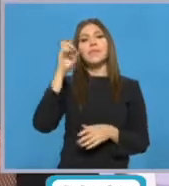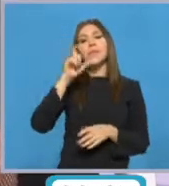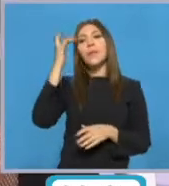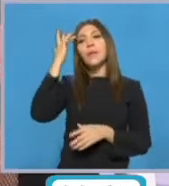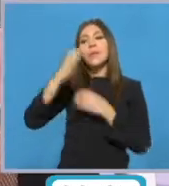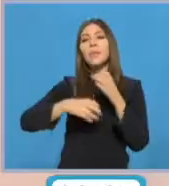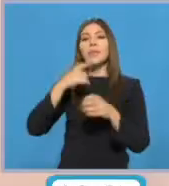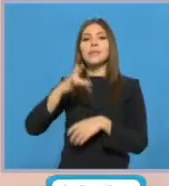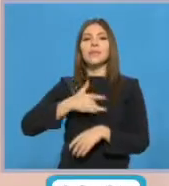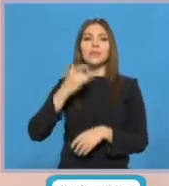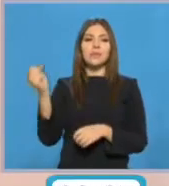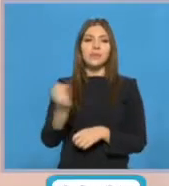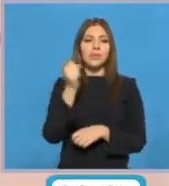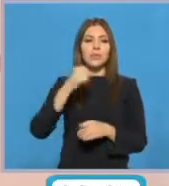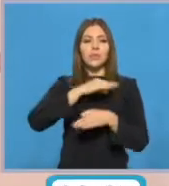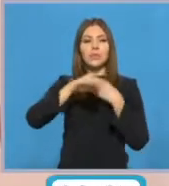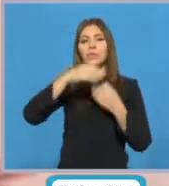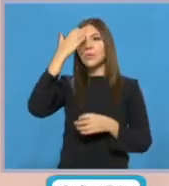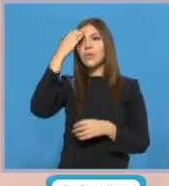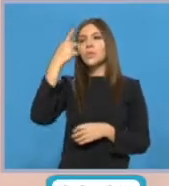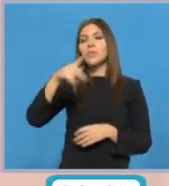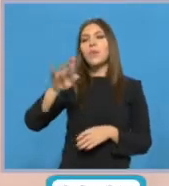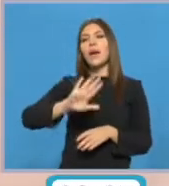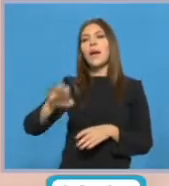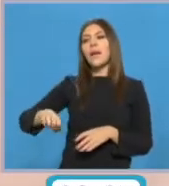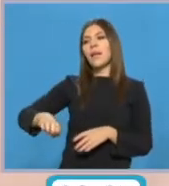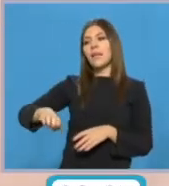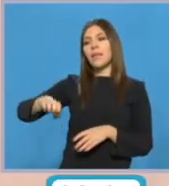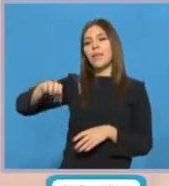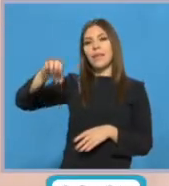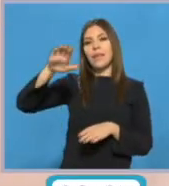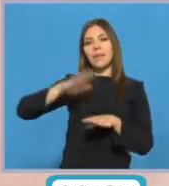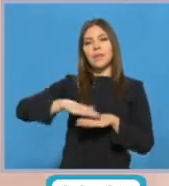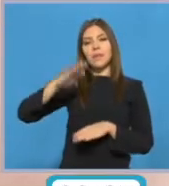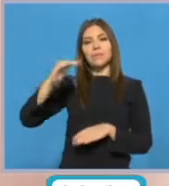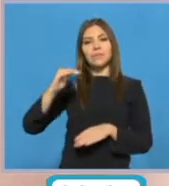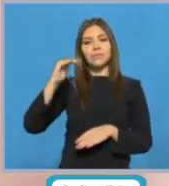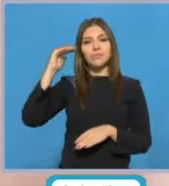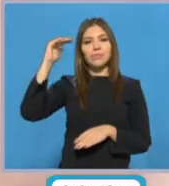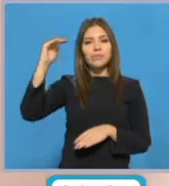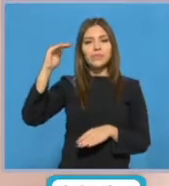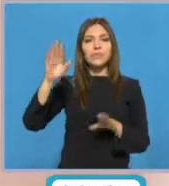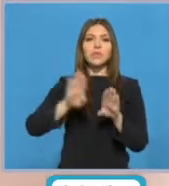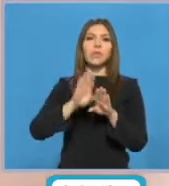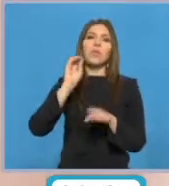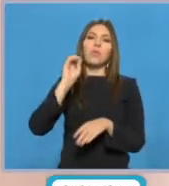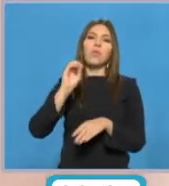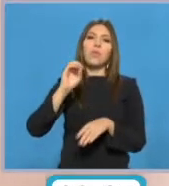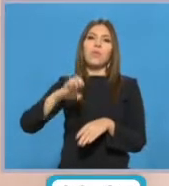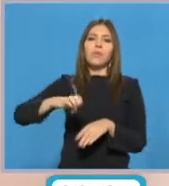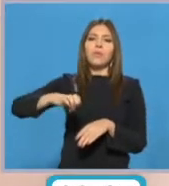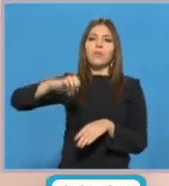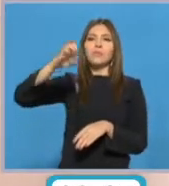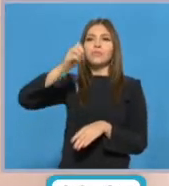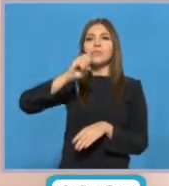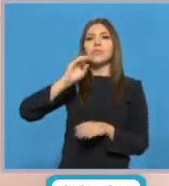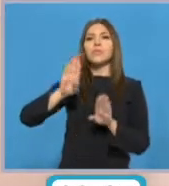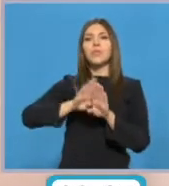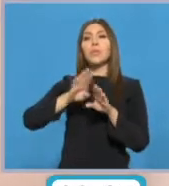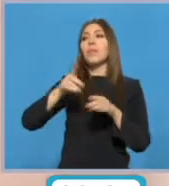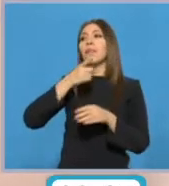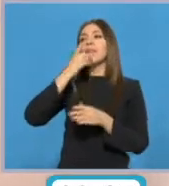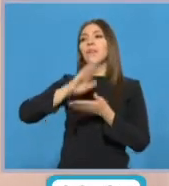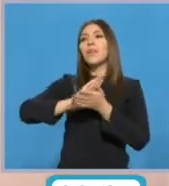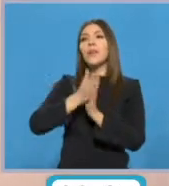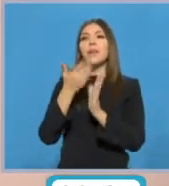que conocemos como la edad adulta mayor o la tercera edad. esta tercera edad o la juventud en plenitud y